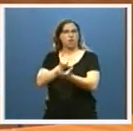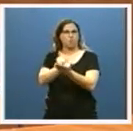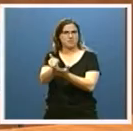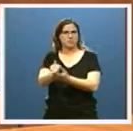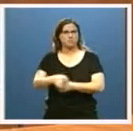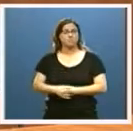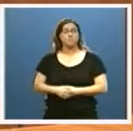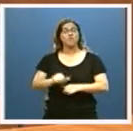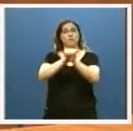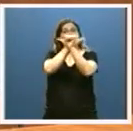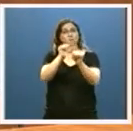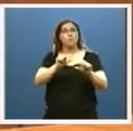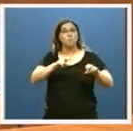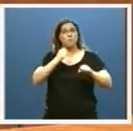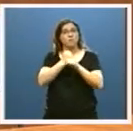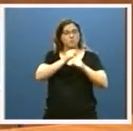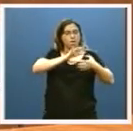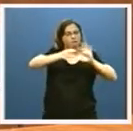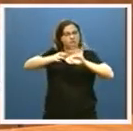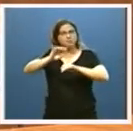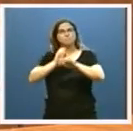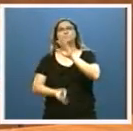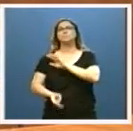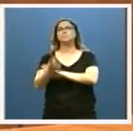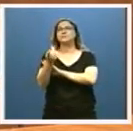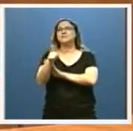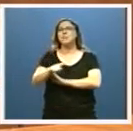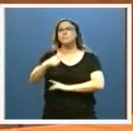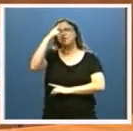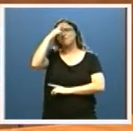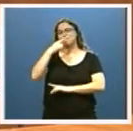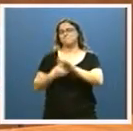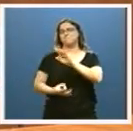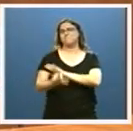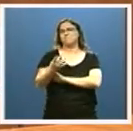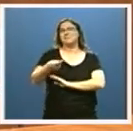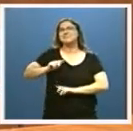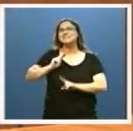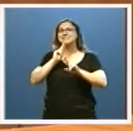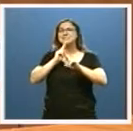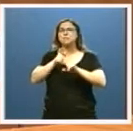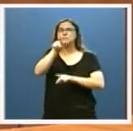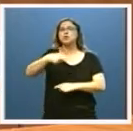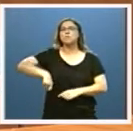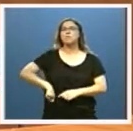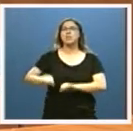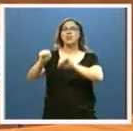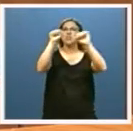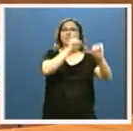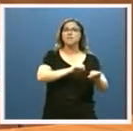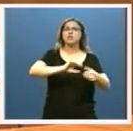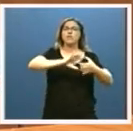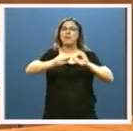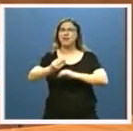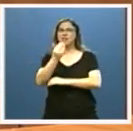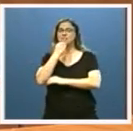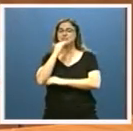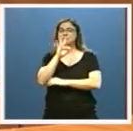esta nueva forma de trabajar se completará con la creación de la figura del defensor de la cadena alimentaria y del consejo agroalimentario